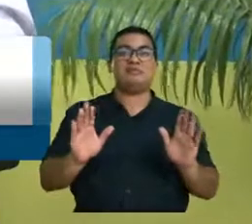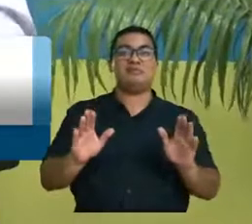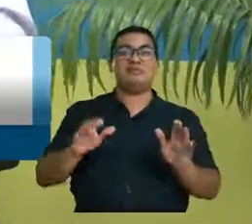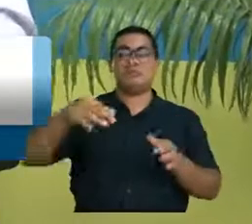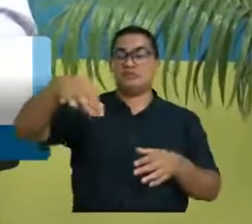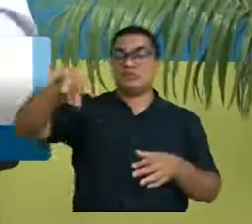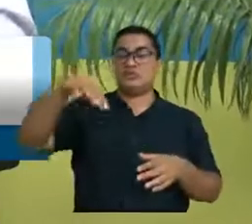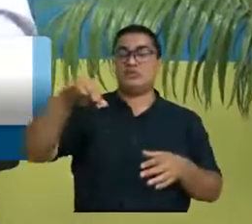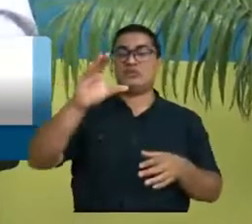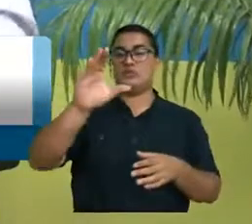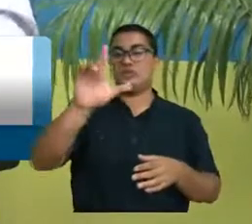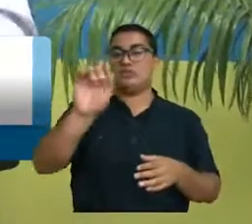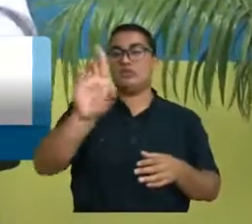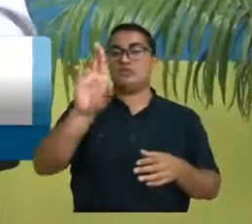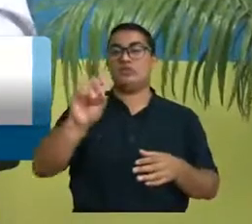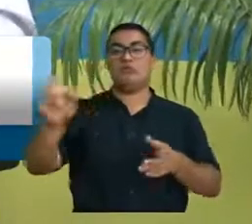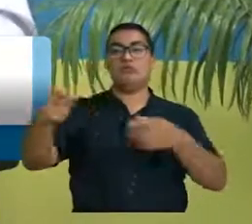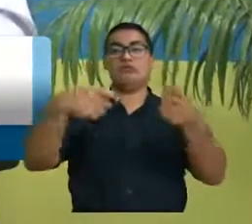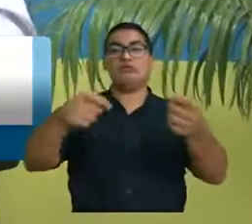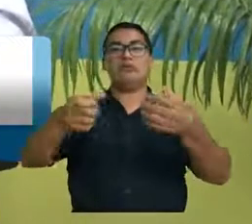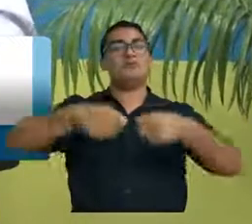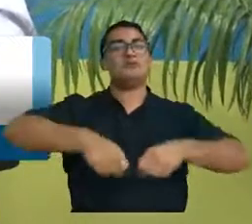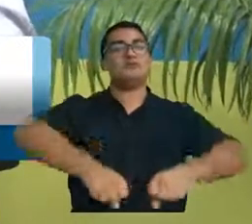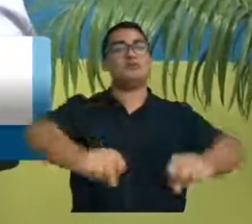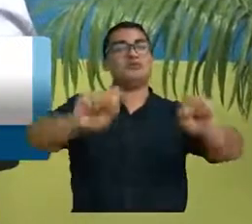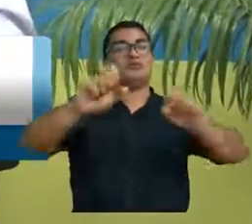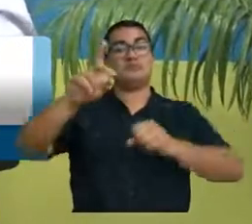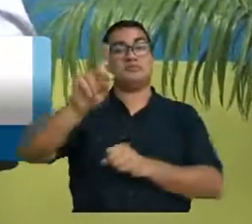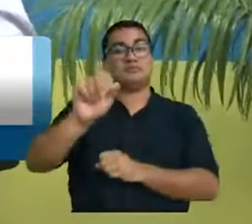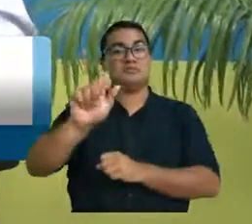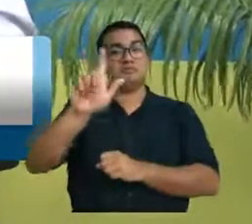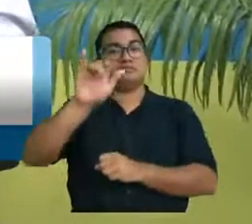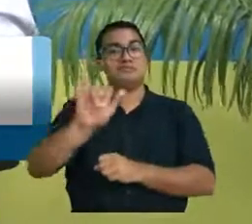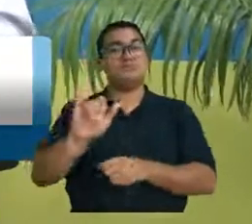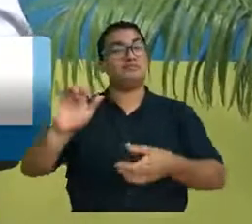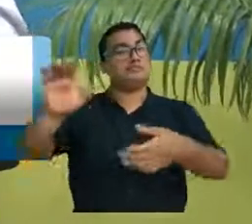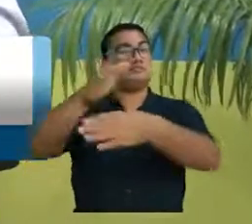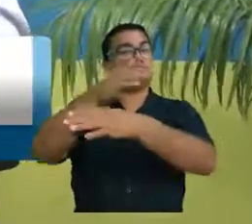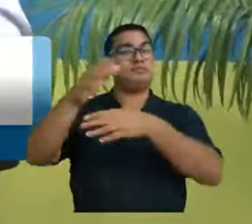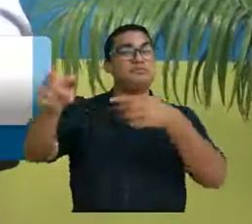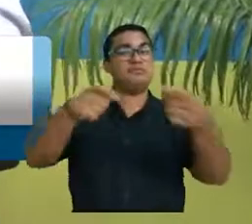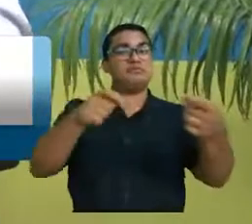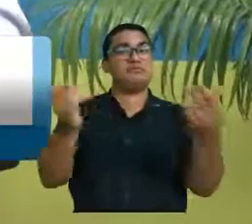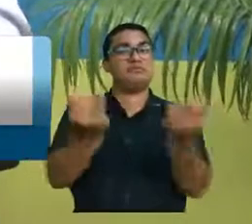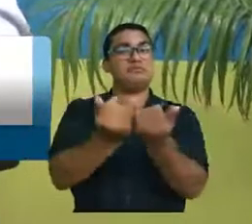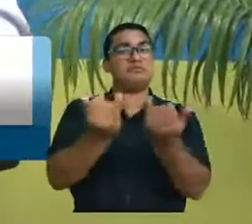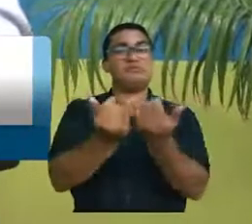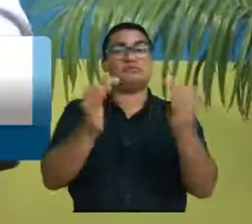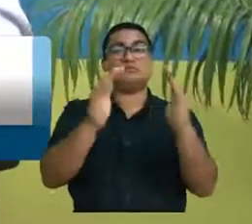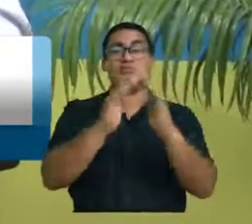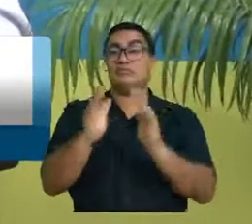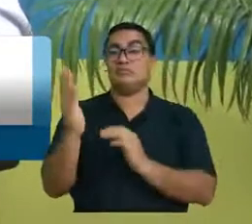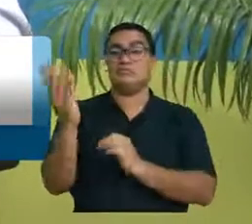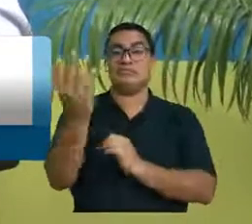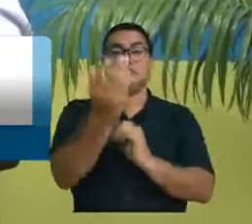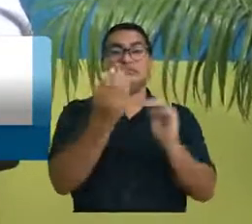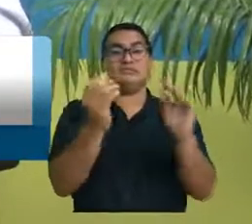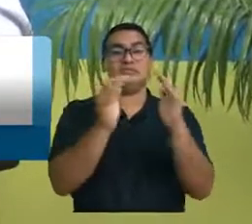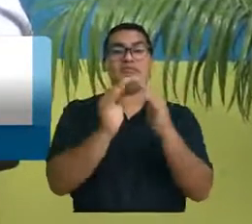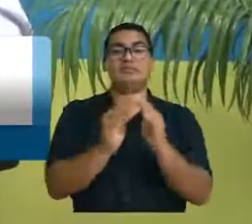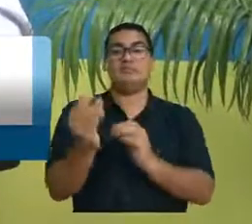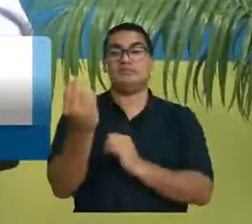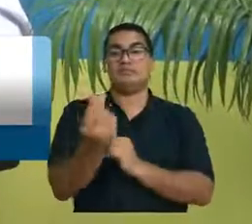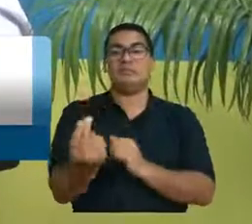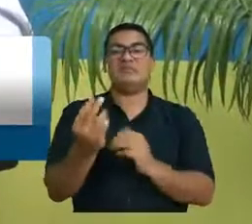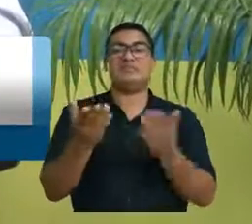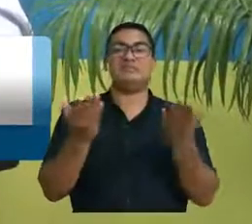bolsitas de cloro que venden en el súper, en el palí, que nosotros como en la casa, en todas nuestras casas, utilizamos.